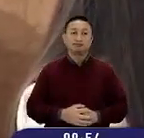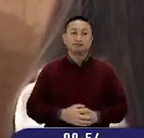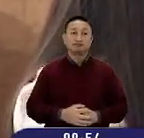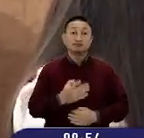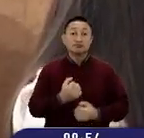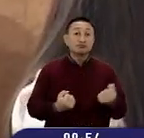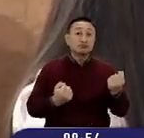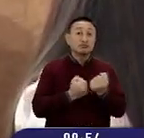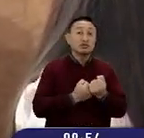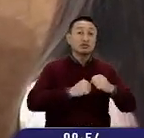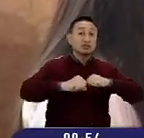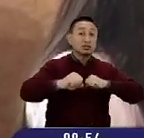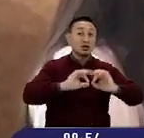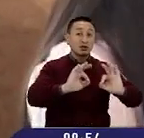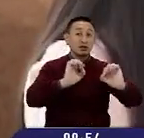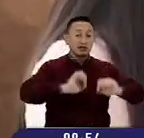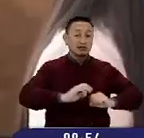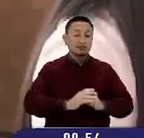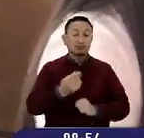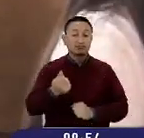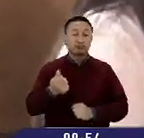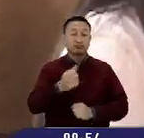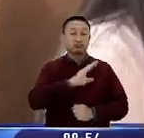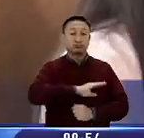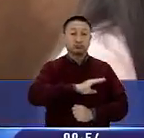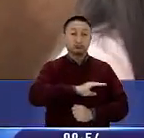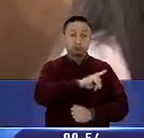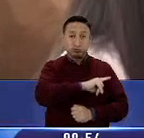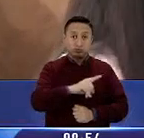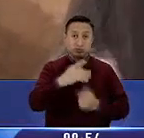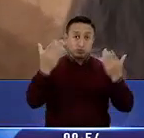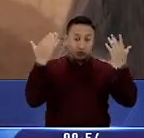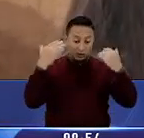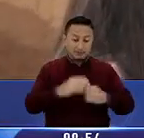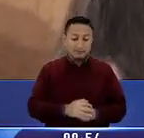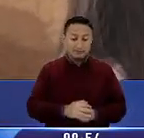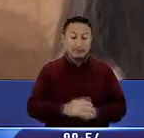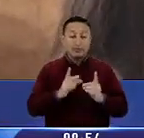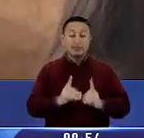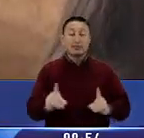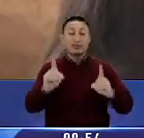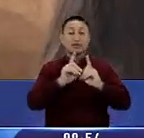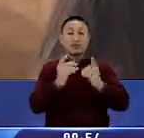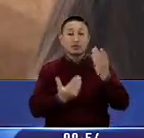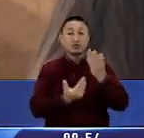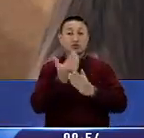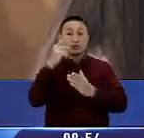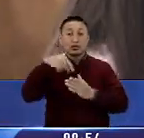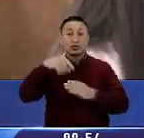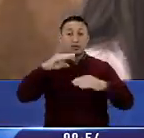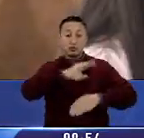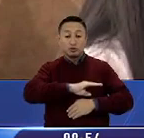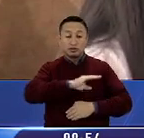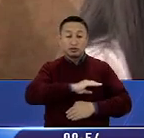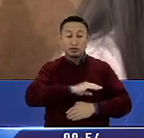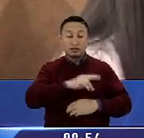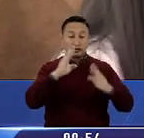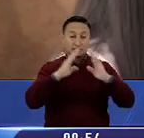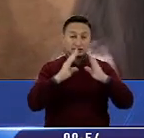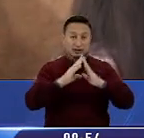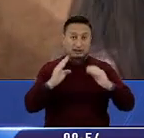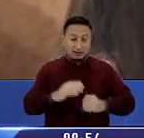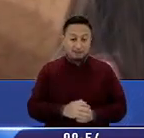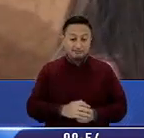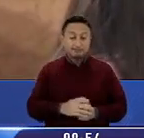Contribuirá a la gestión eficiente de los recursos del municipio de Guayaquil, a la actualización y organización del catastro municipal de edificaciones y